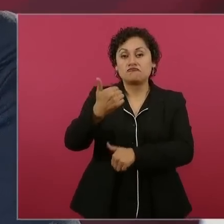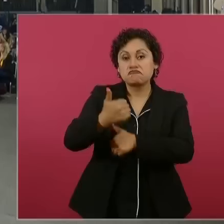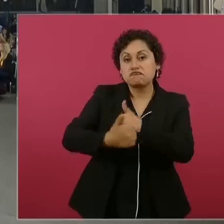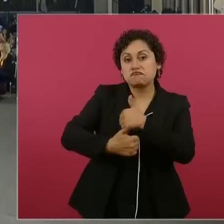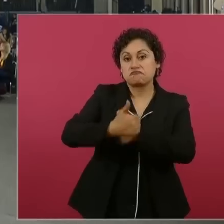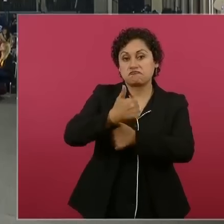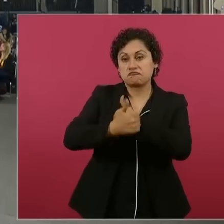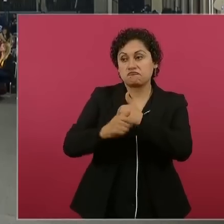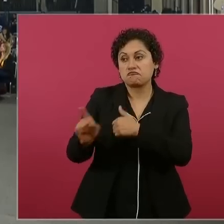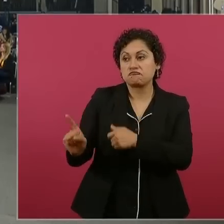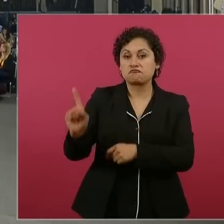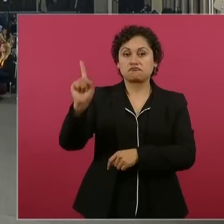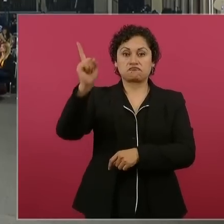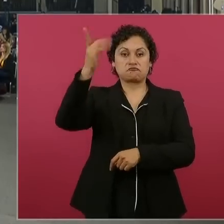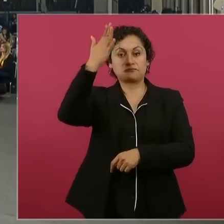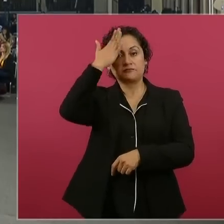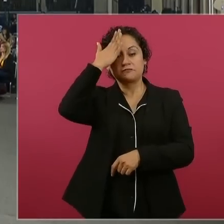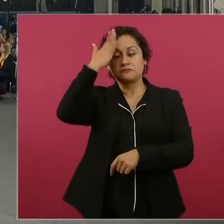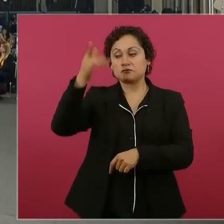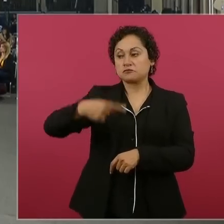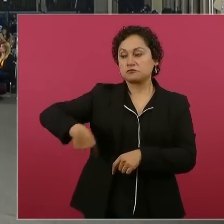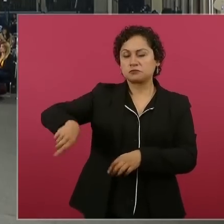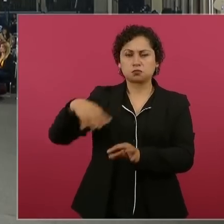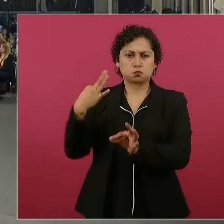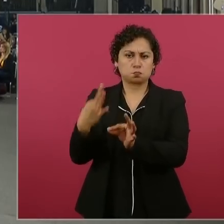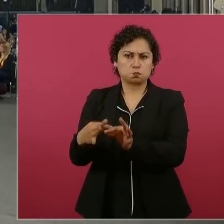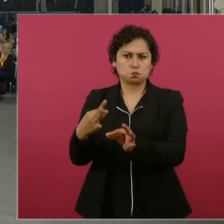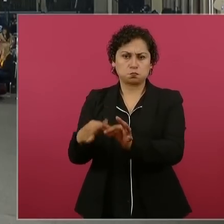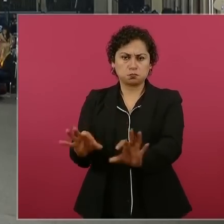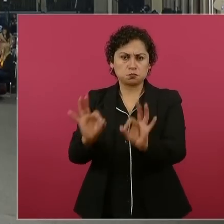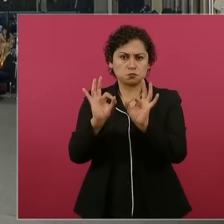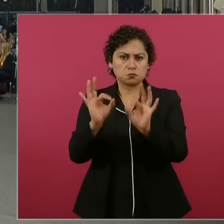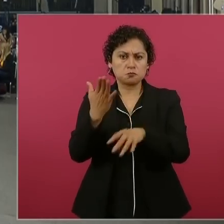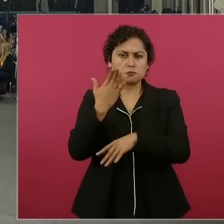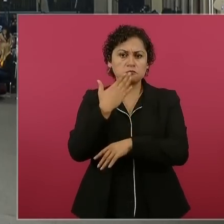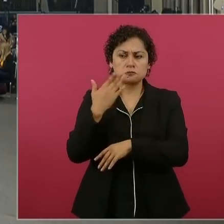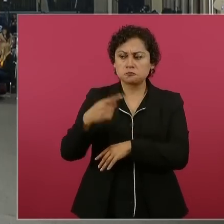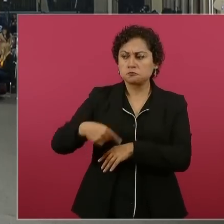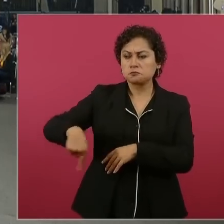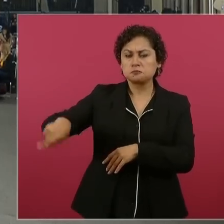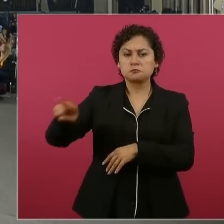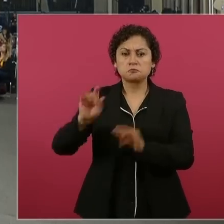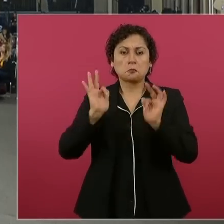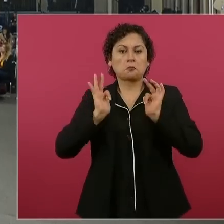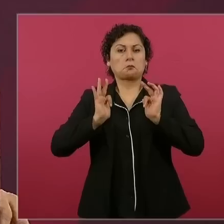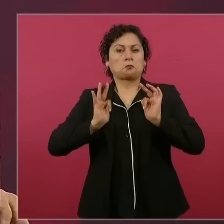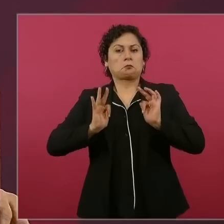los dirigentes, mucho, muy bien, con